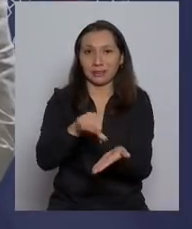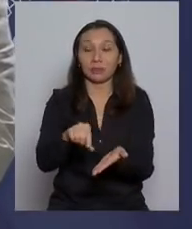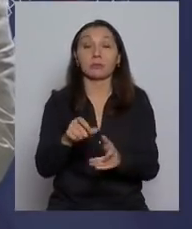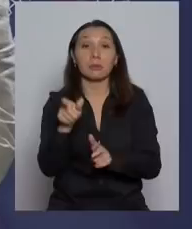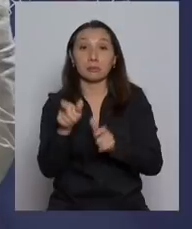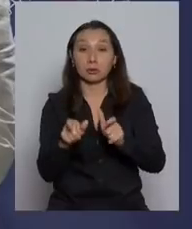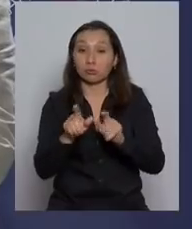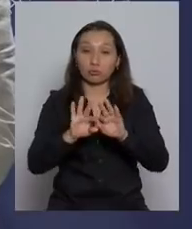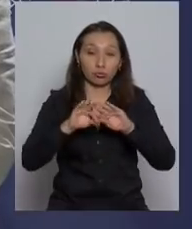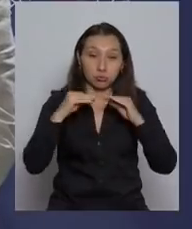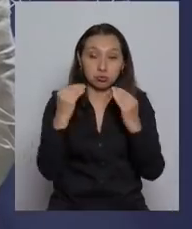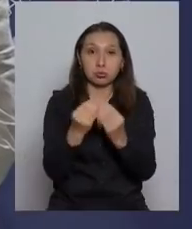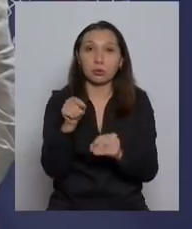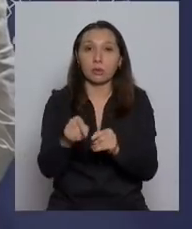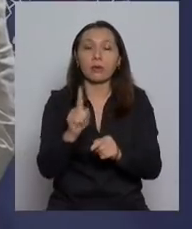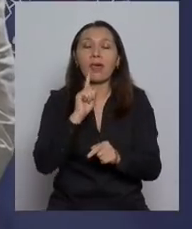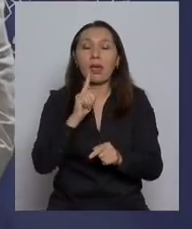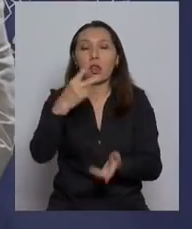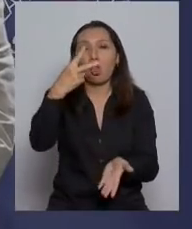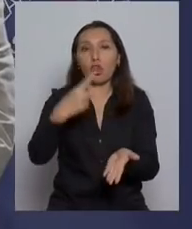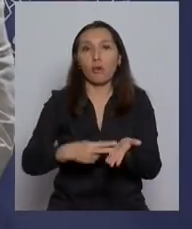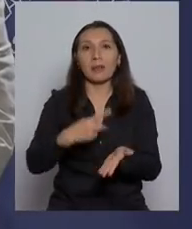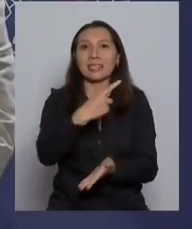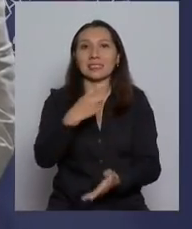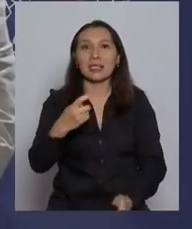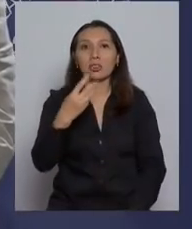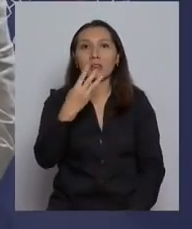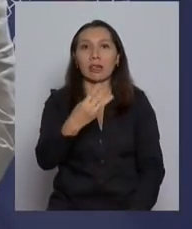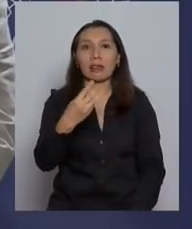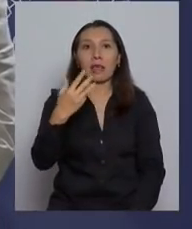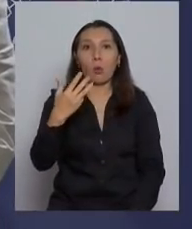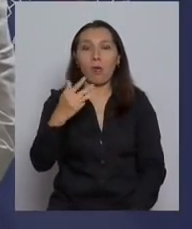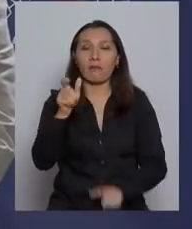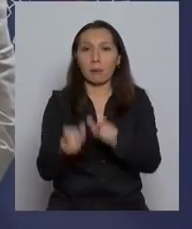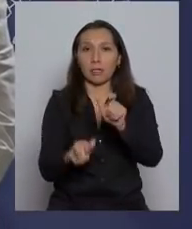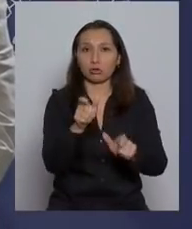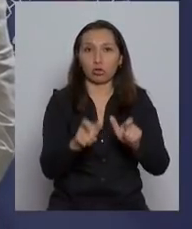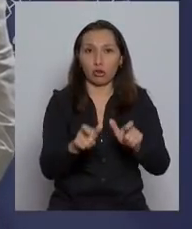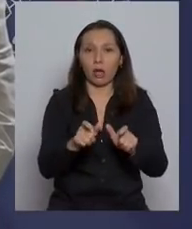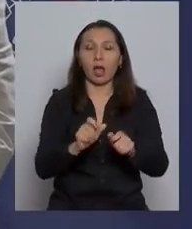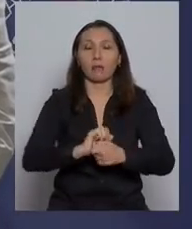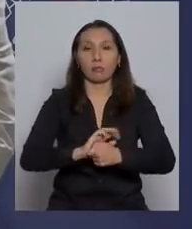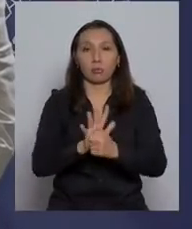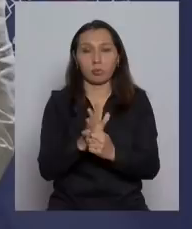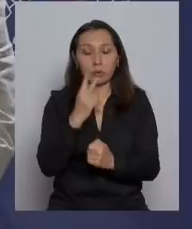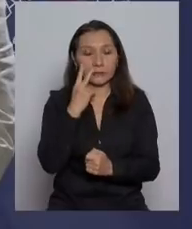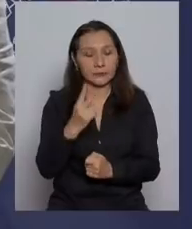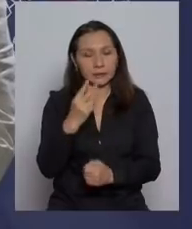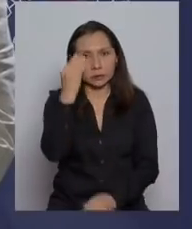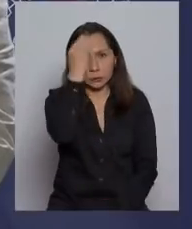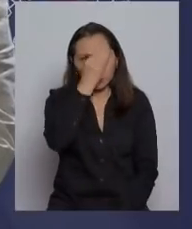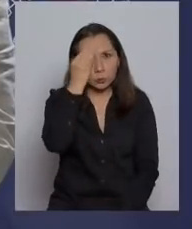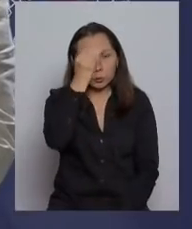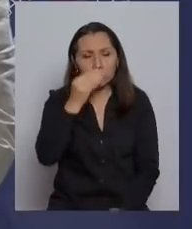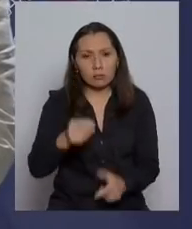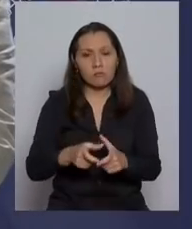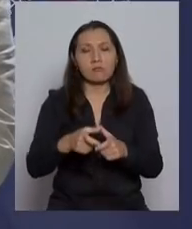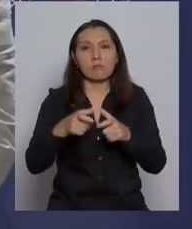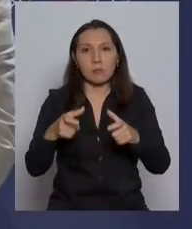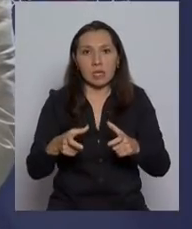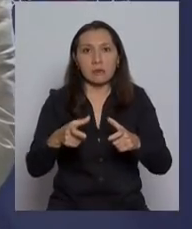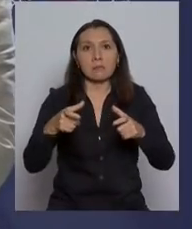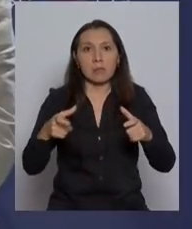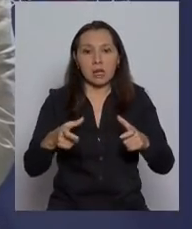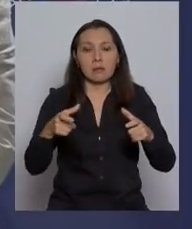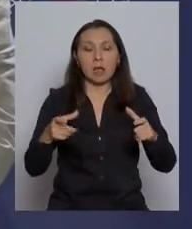Los casos totales registrados son 2.139 casos. Vemos con preocupación el aumento